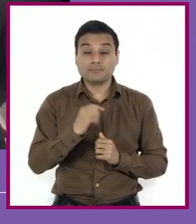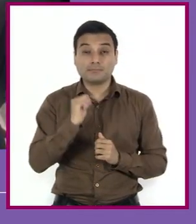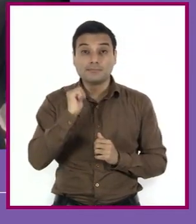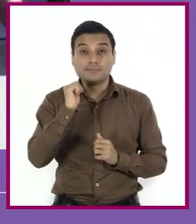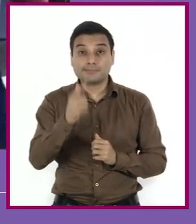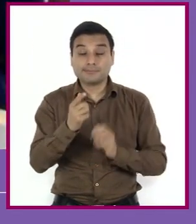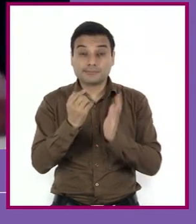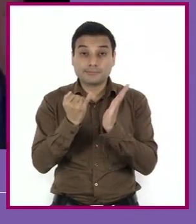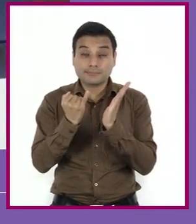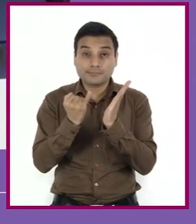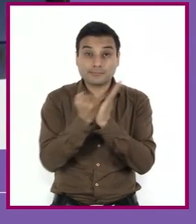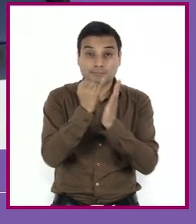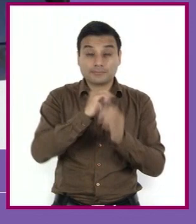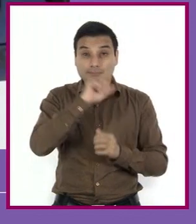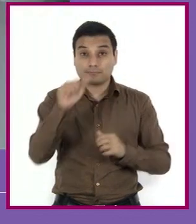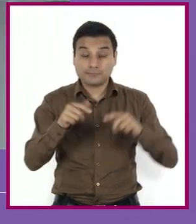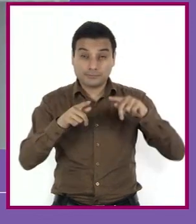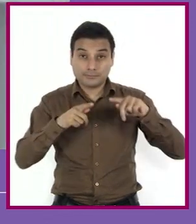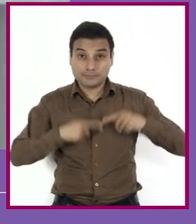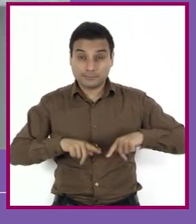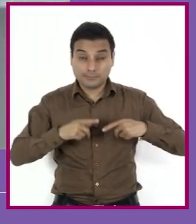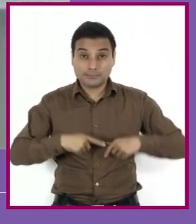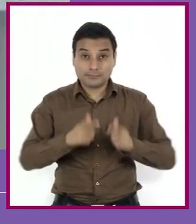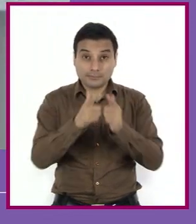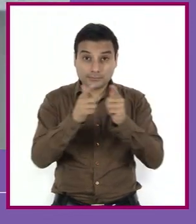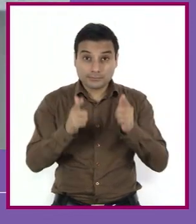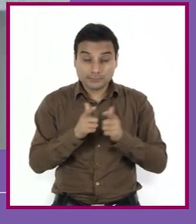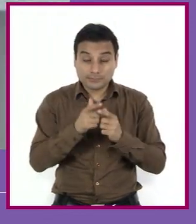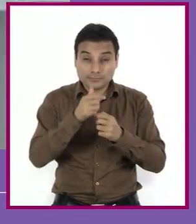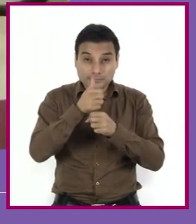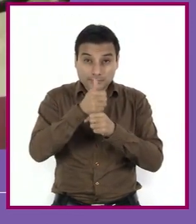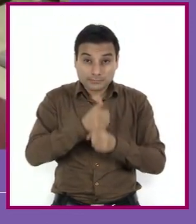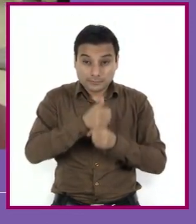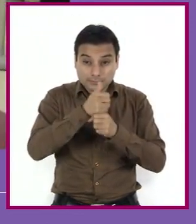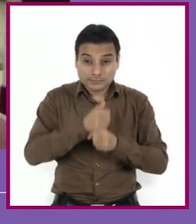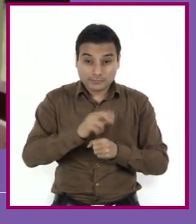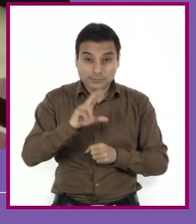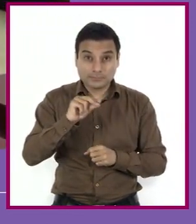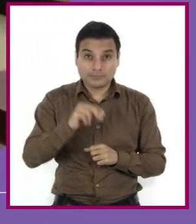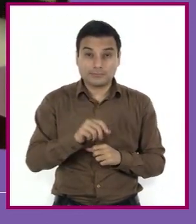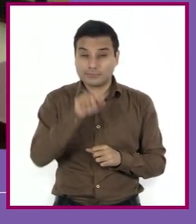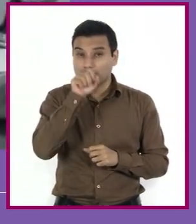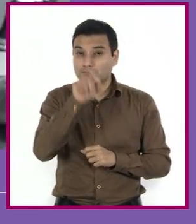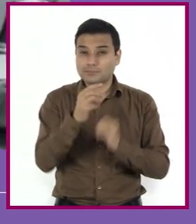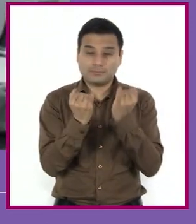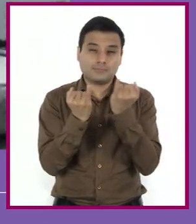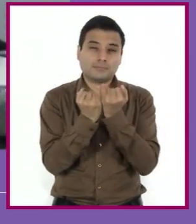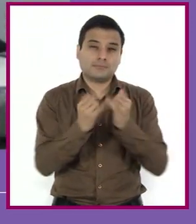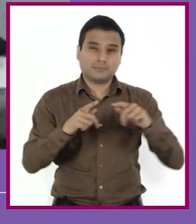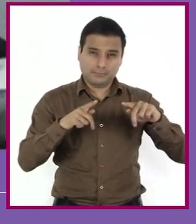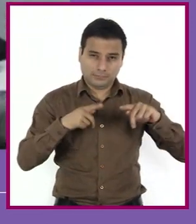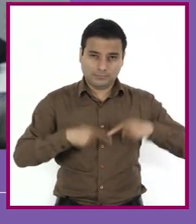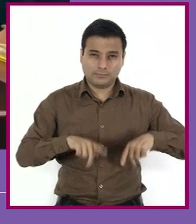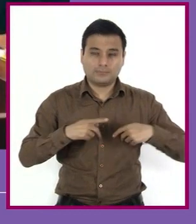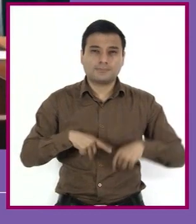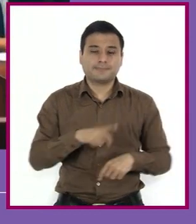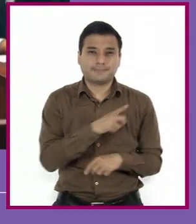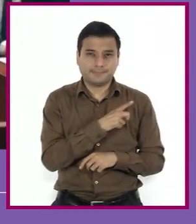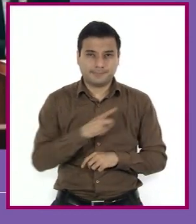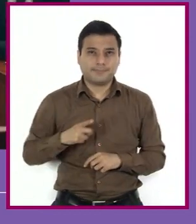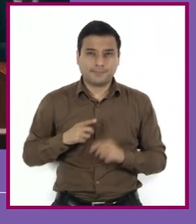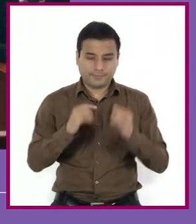un ciudadano o un grupo de ellos. Por su parte, la ciudadanía tiene la responsabilidad de aceptar y respetar a